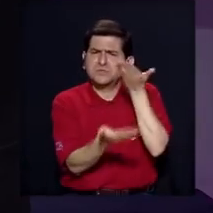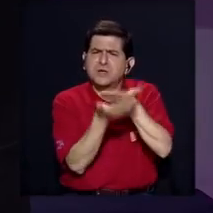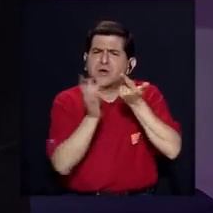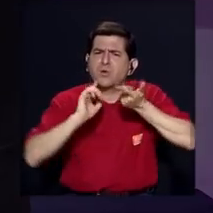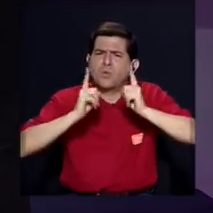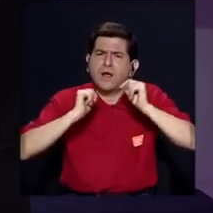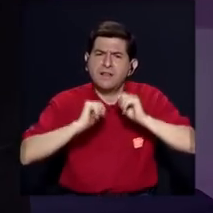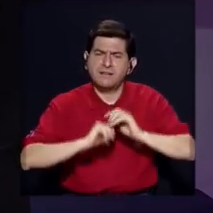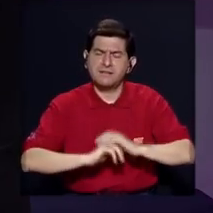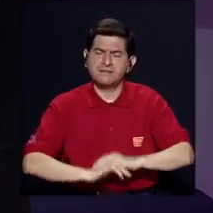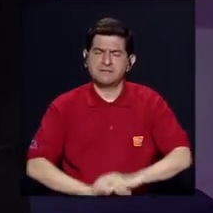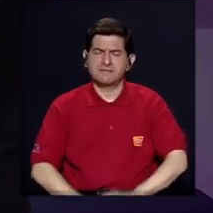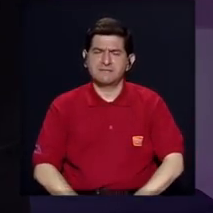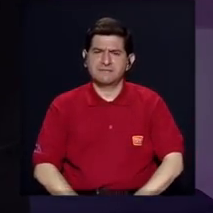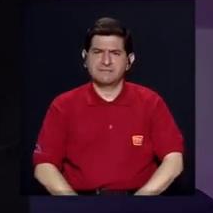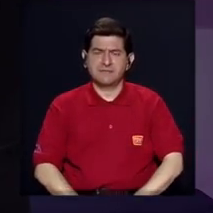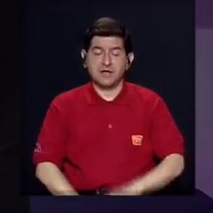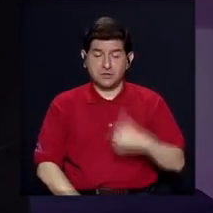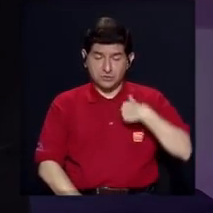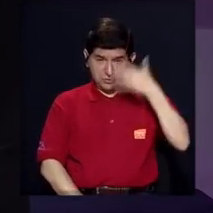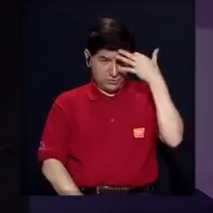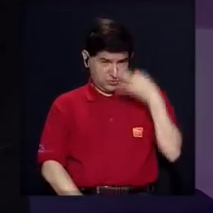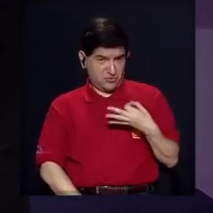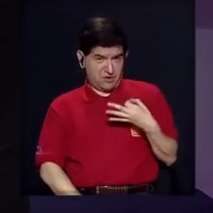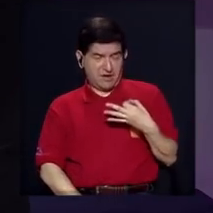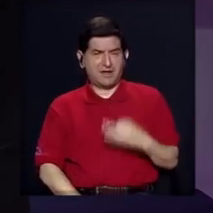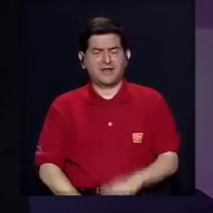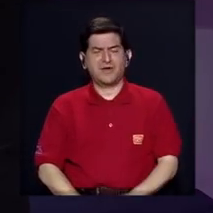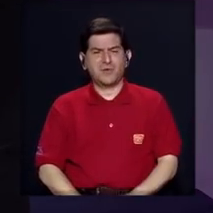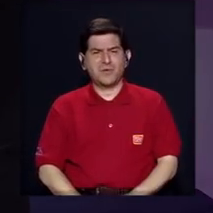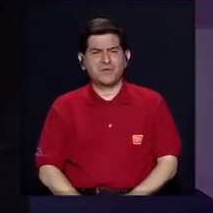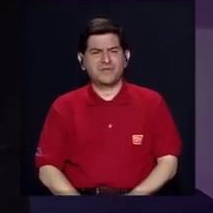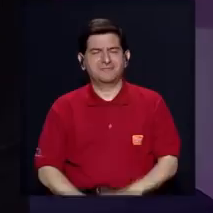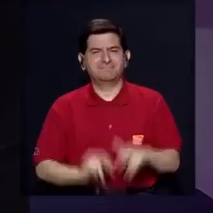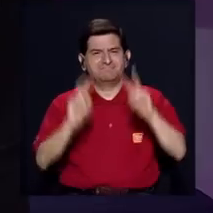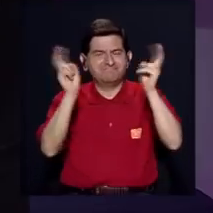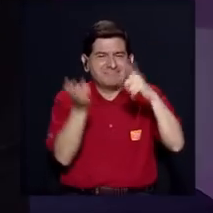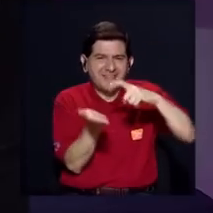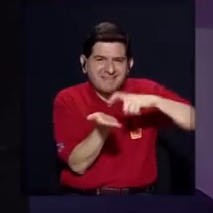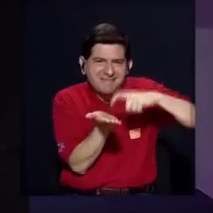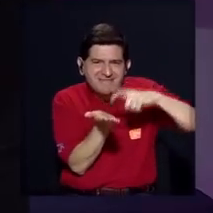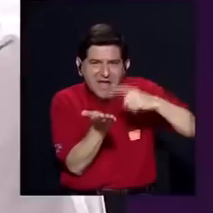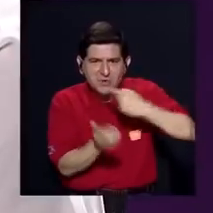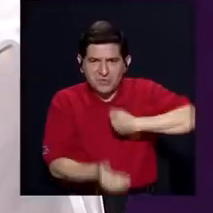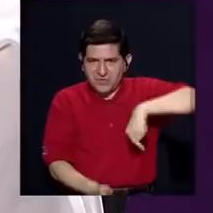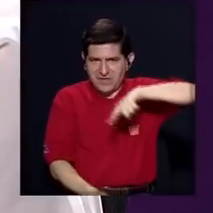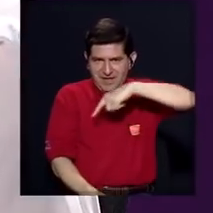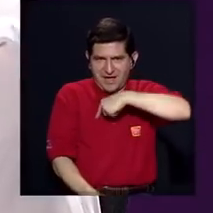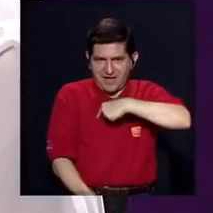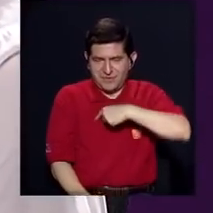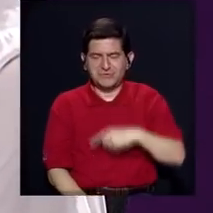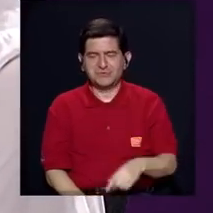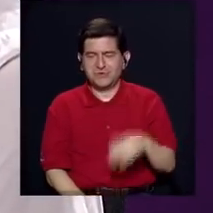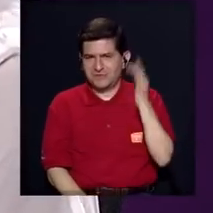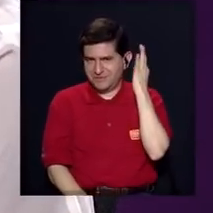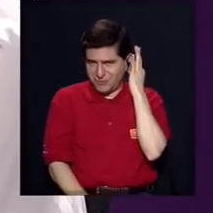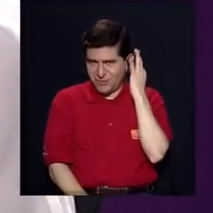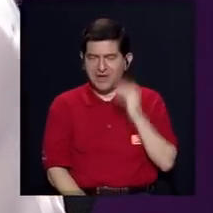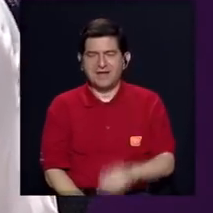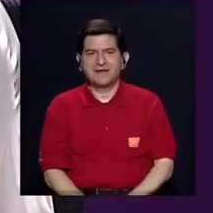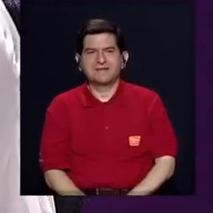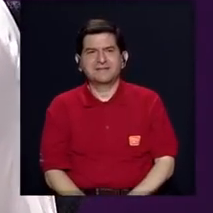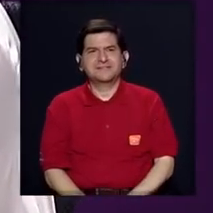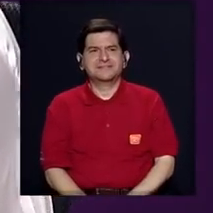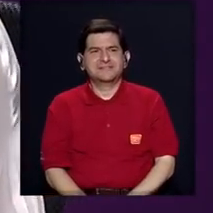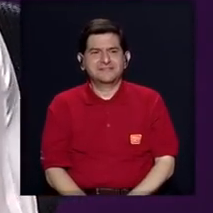patricia bueno yo creo que efectivamente la deuda que se tiene con nosotros las mujeres es una deuda